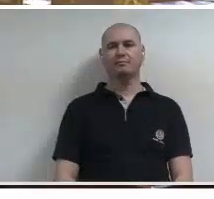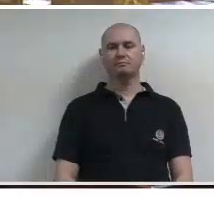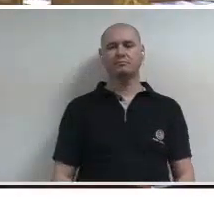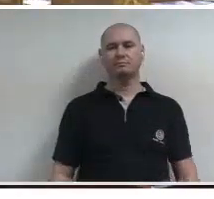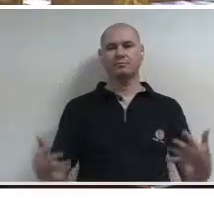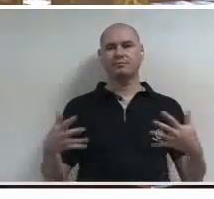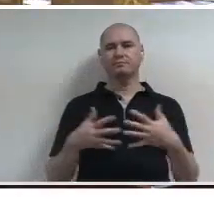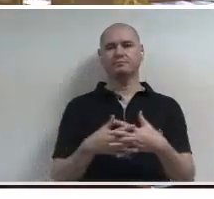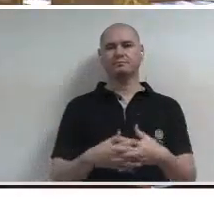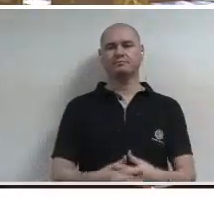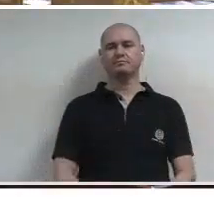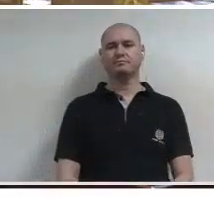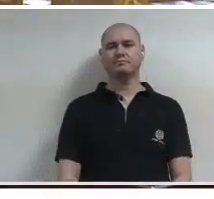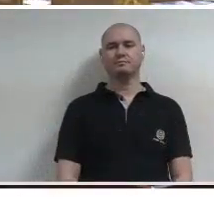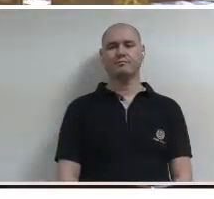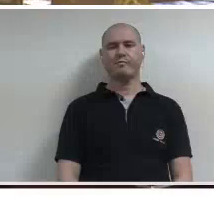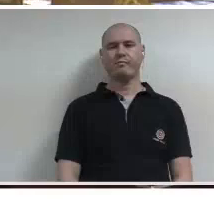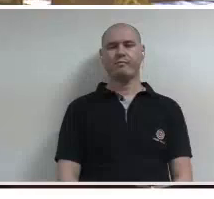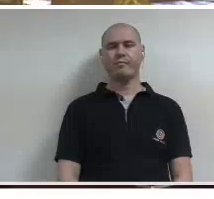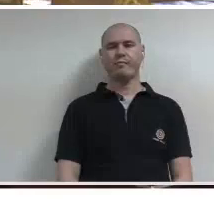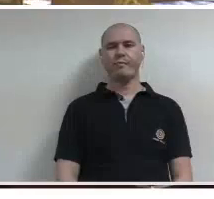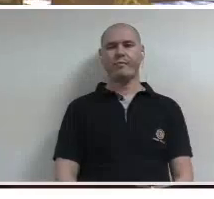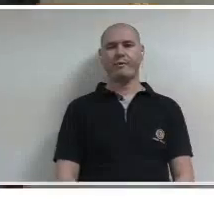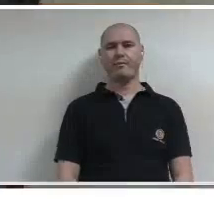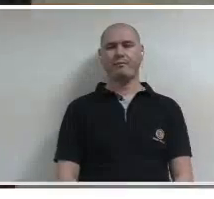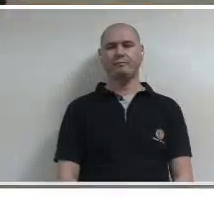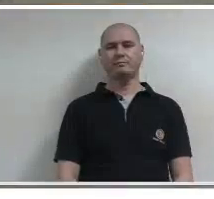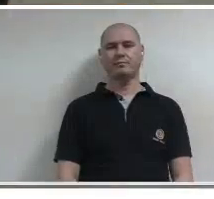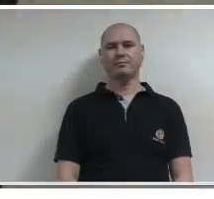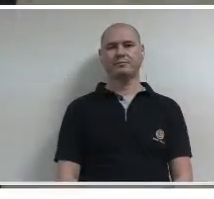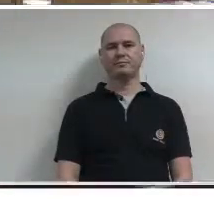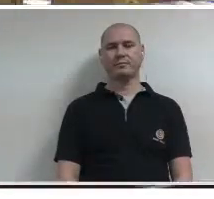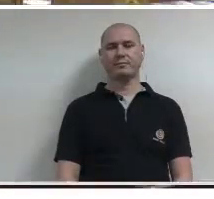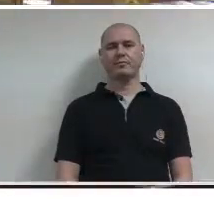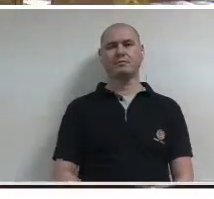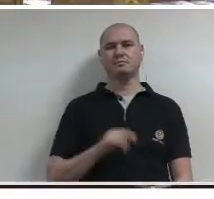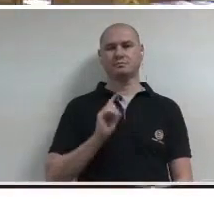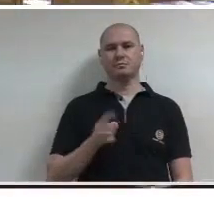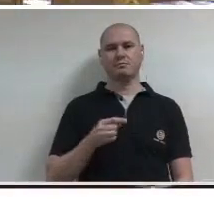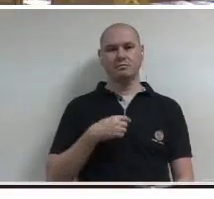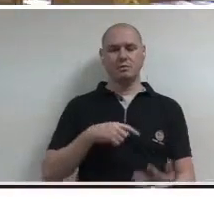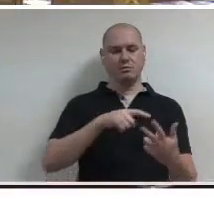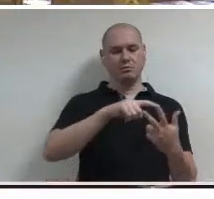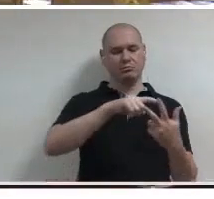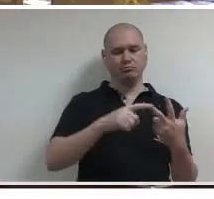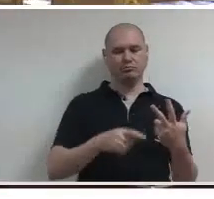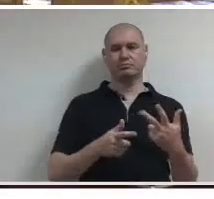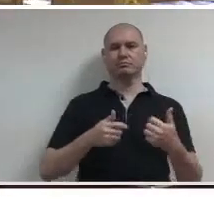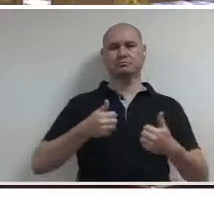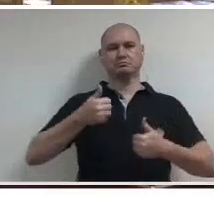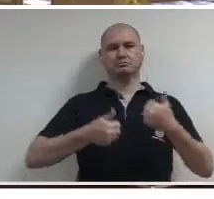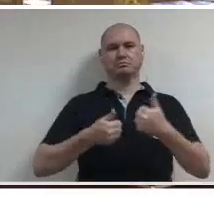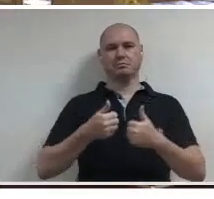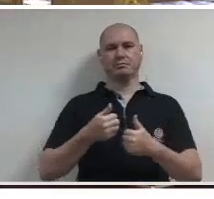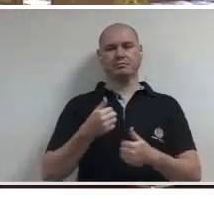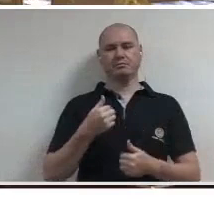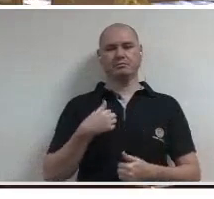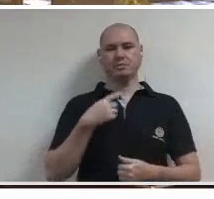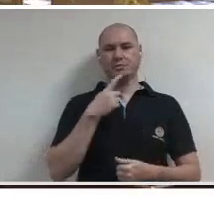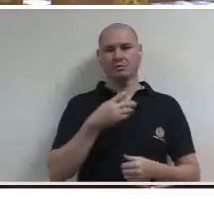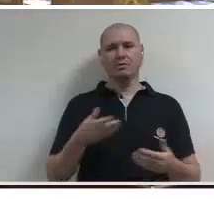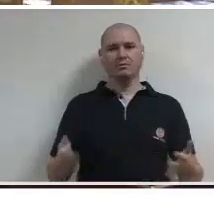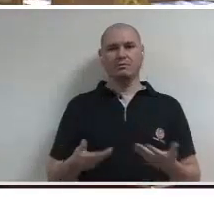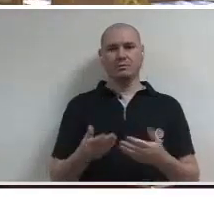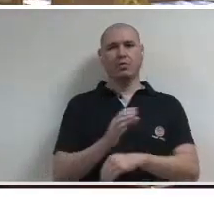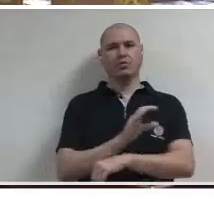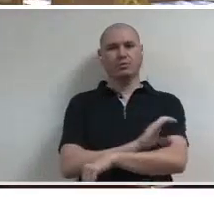hoy. Pecha ahí, opa, vete va. Integrantes de la terna, tanto esta como la anterior, a quienes estamos. Ni ya, ya hay ya